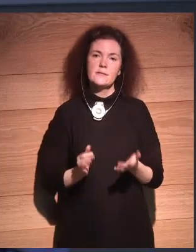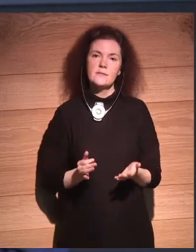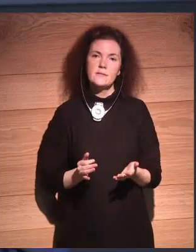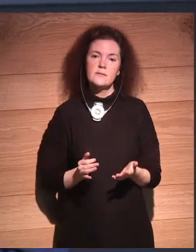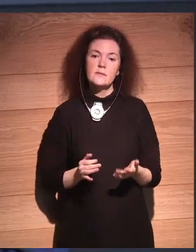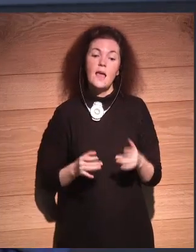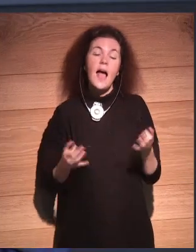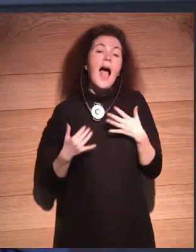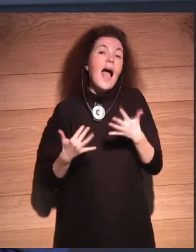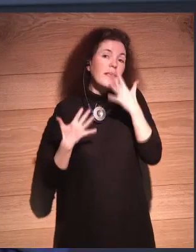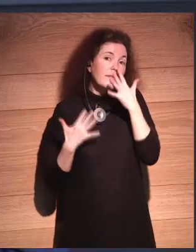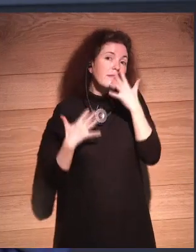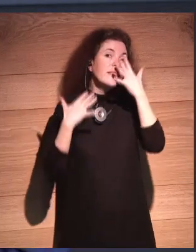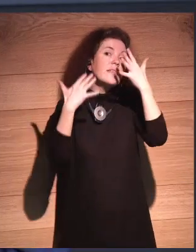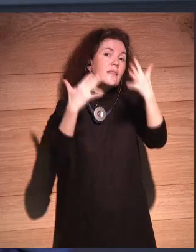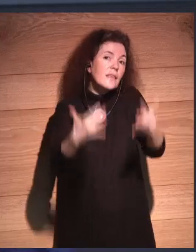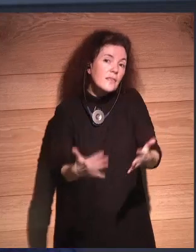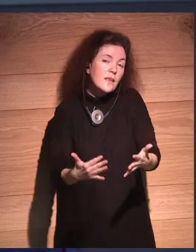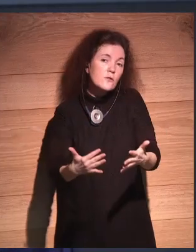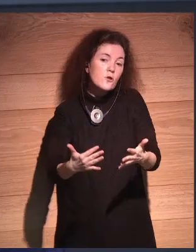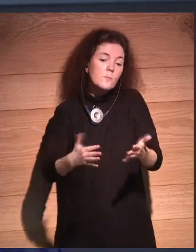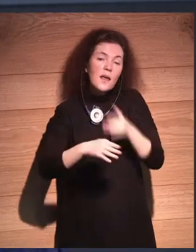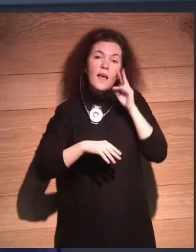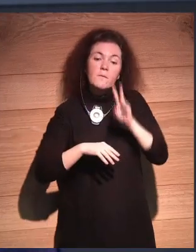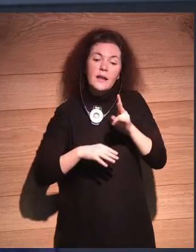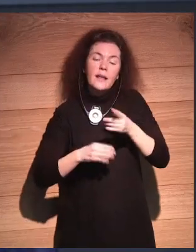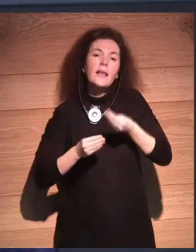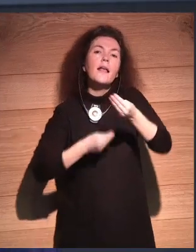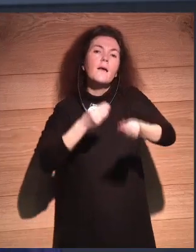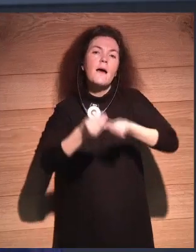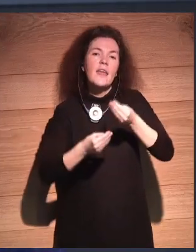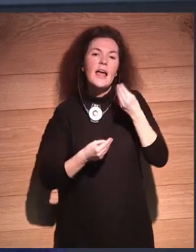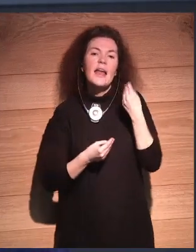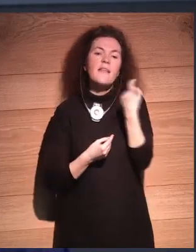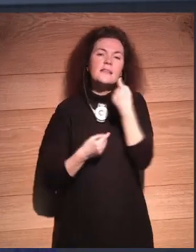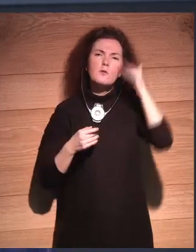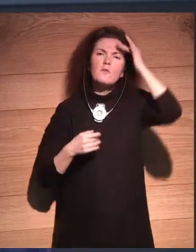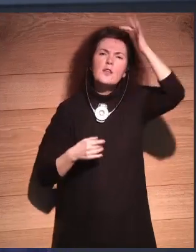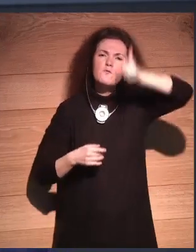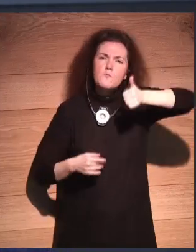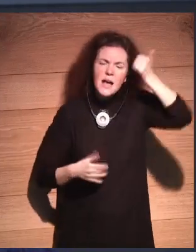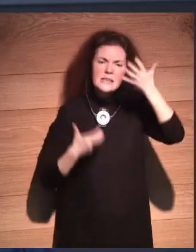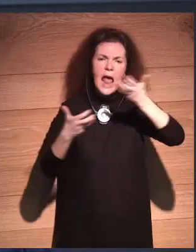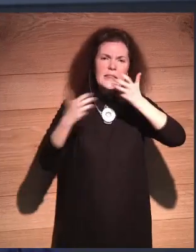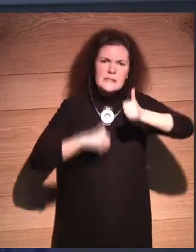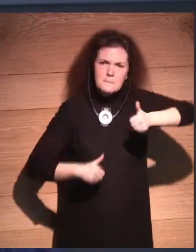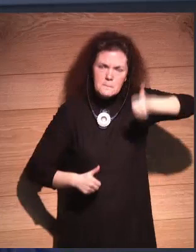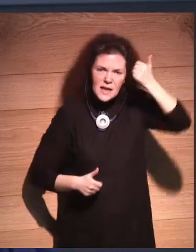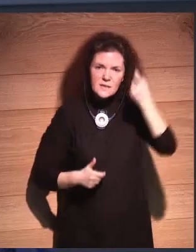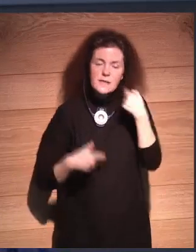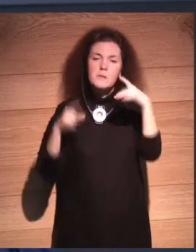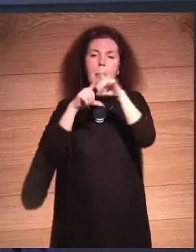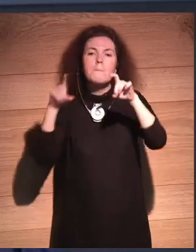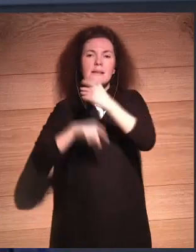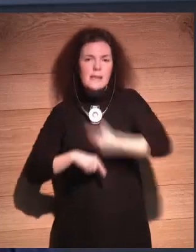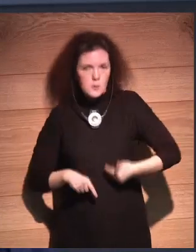Tienen otros 10 años para ver lo que van a hacer. Necesitamos más filósofos, más artistas, más